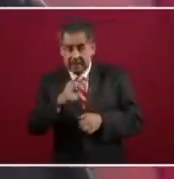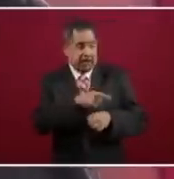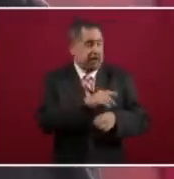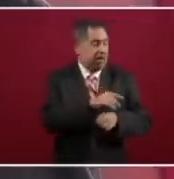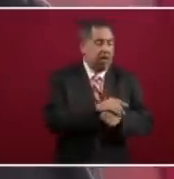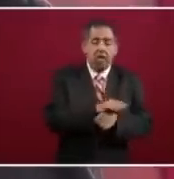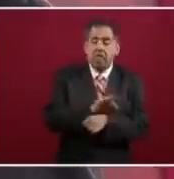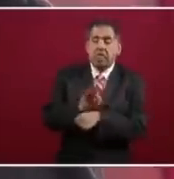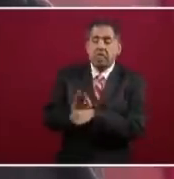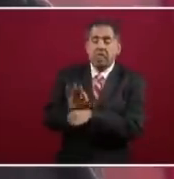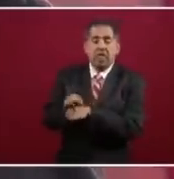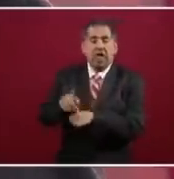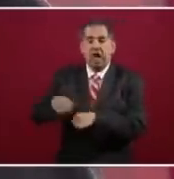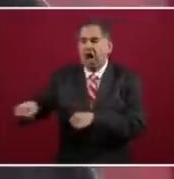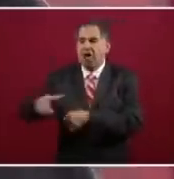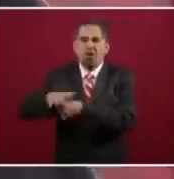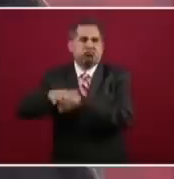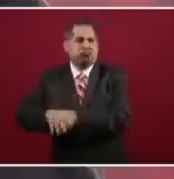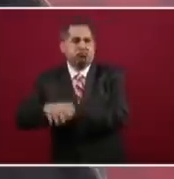para los represores